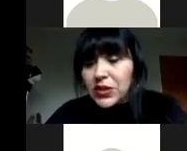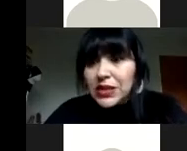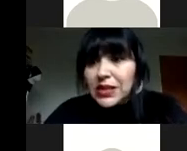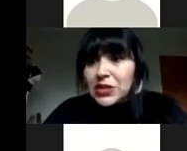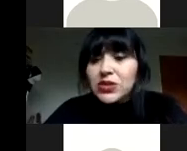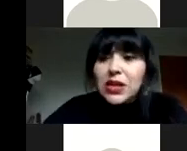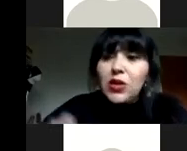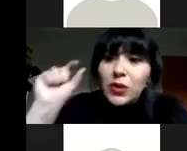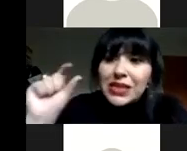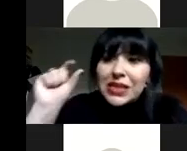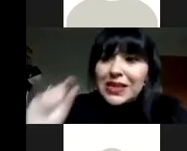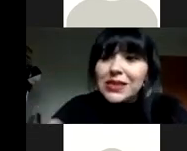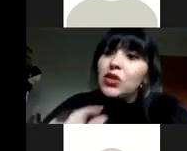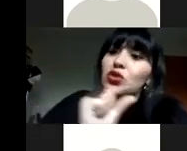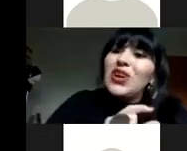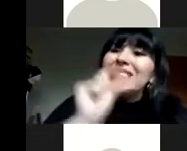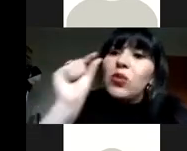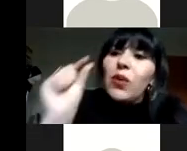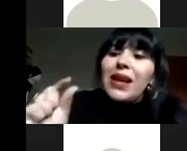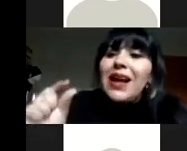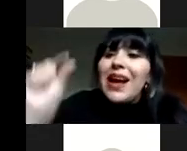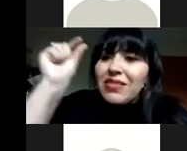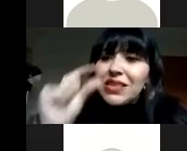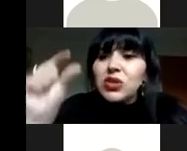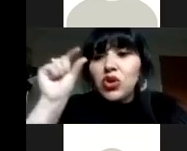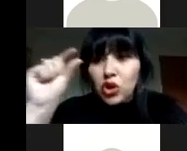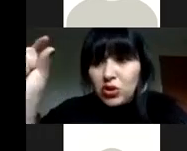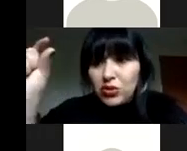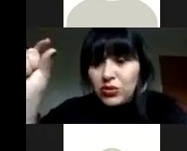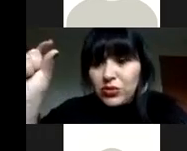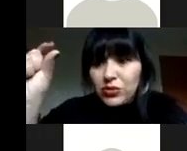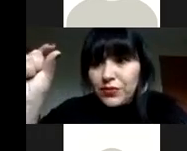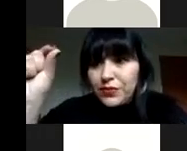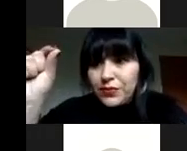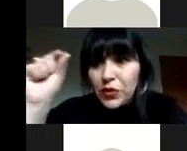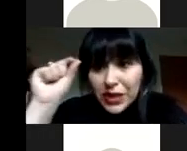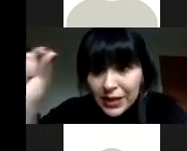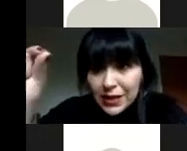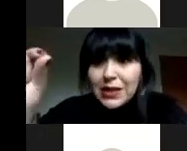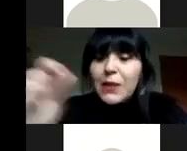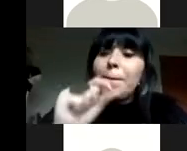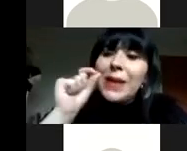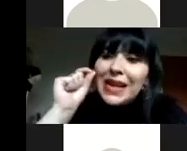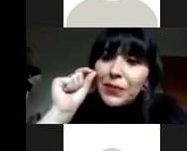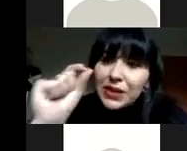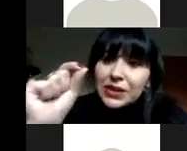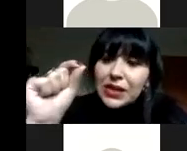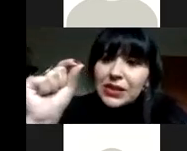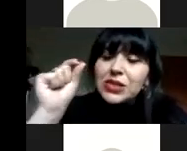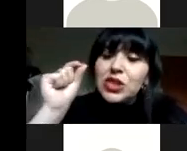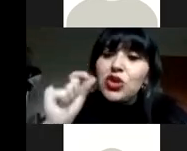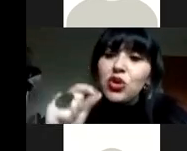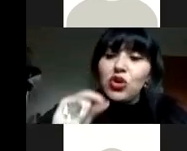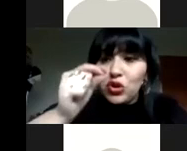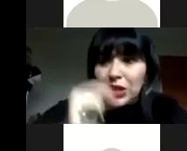¿cierto? Entonces, lo importante es, drogas igual a descontrol, ¿ok? Malamente,